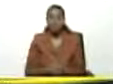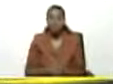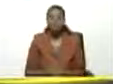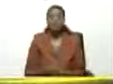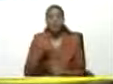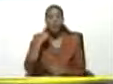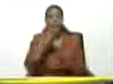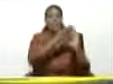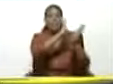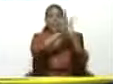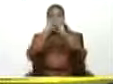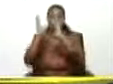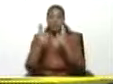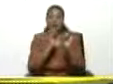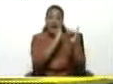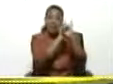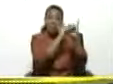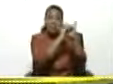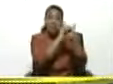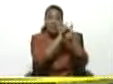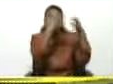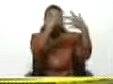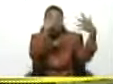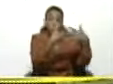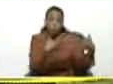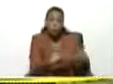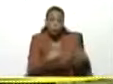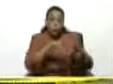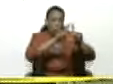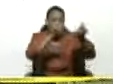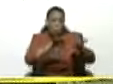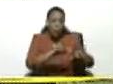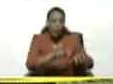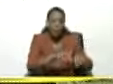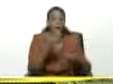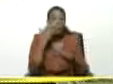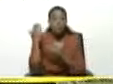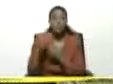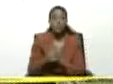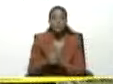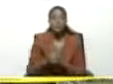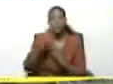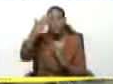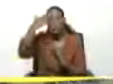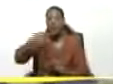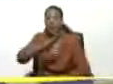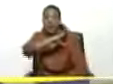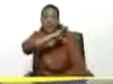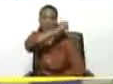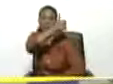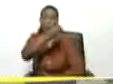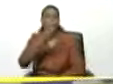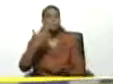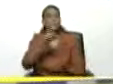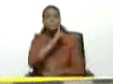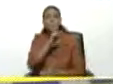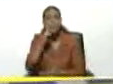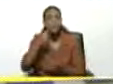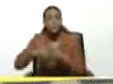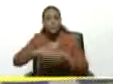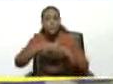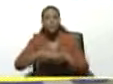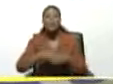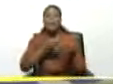la biblioteca virtual bueno subimos preséntese rector